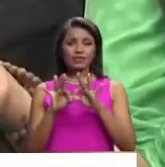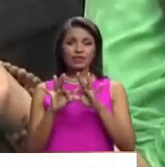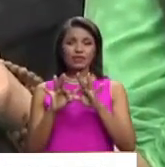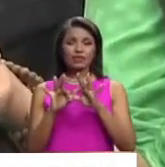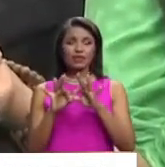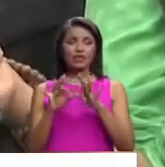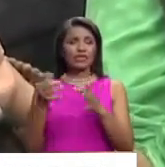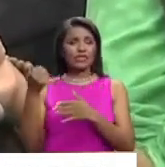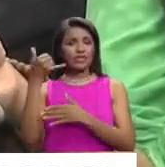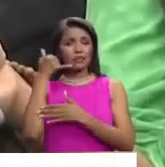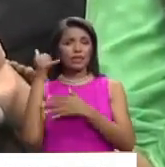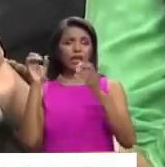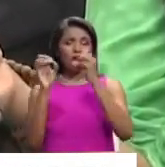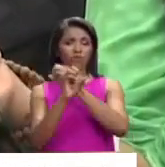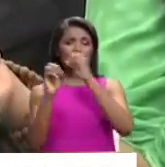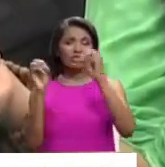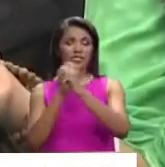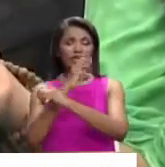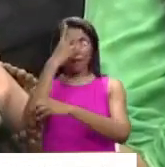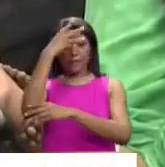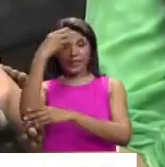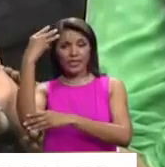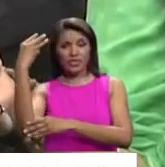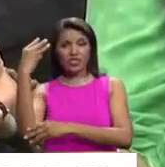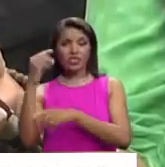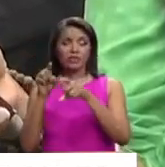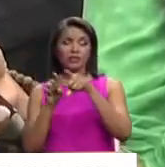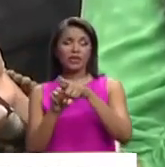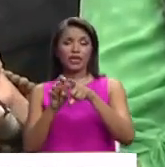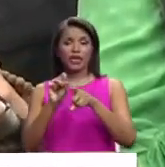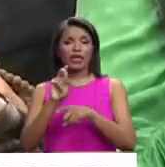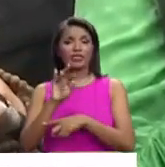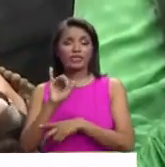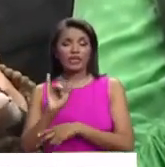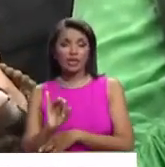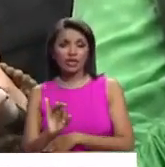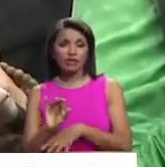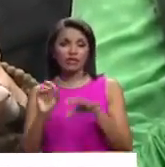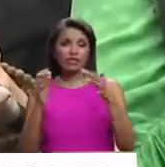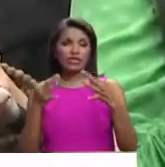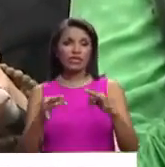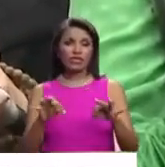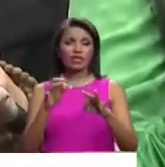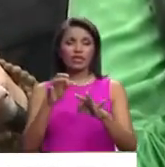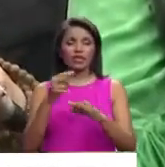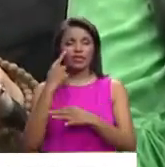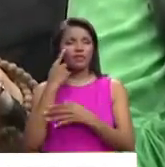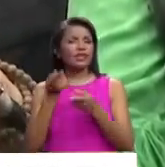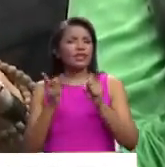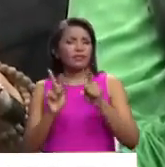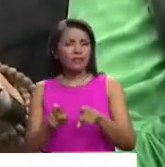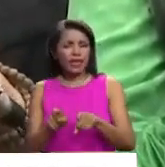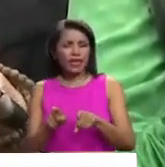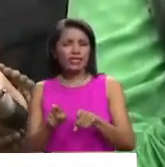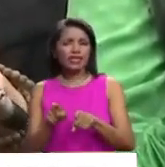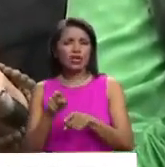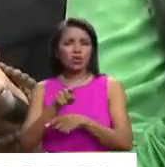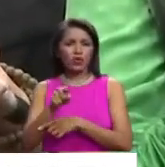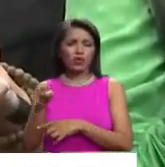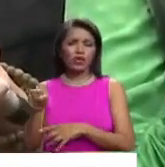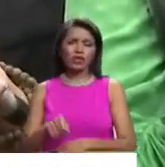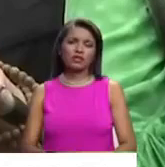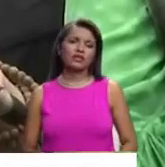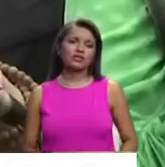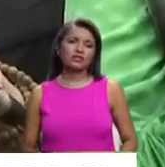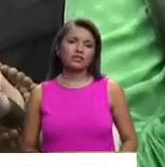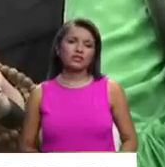a Migración como a CENIAF para intervenir y poder dar ese acompañamiento y fortalecimiento a la